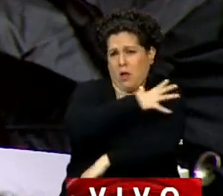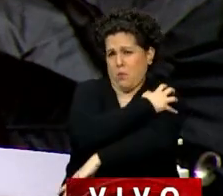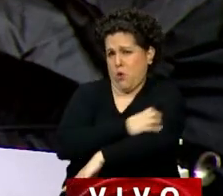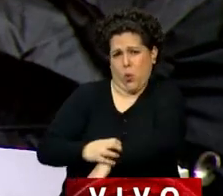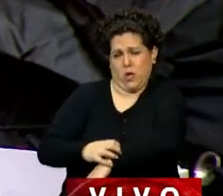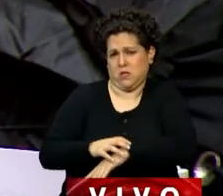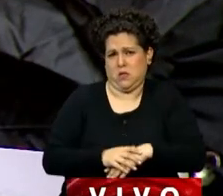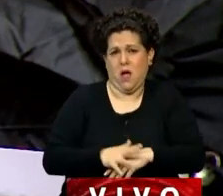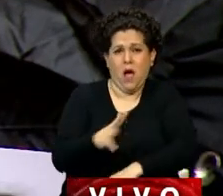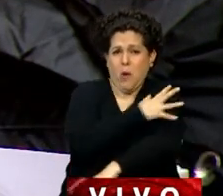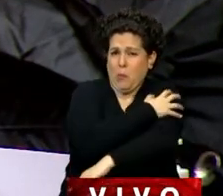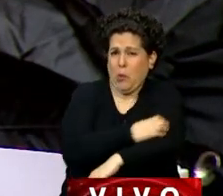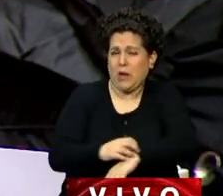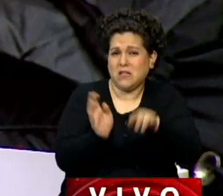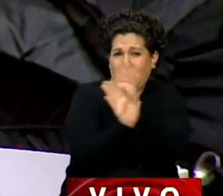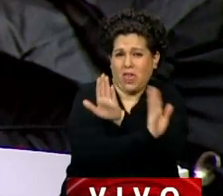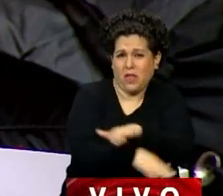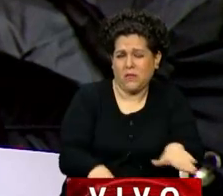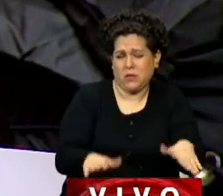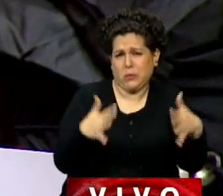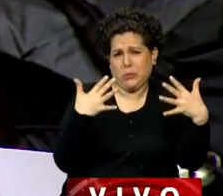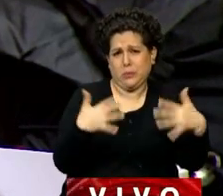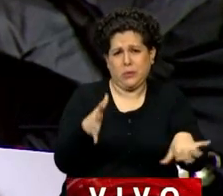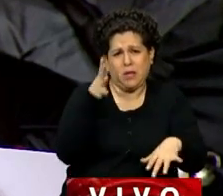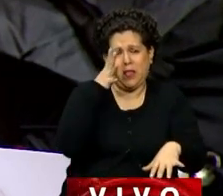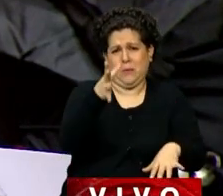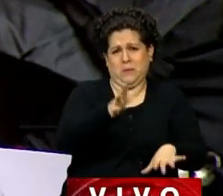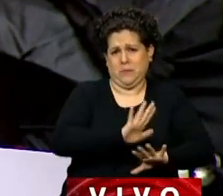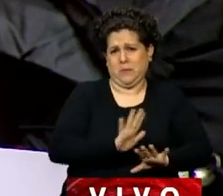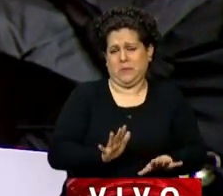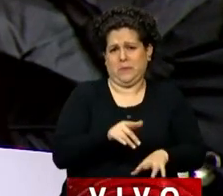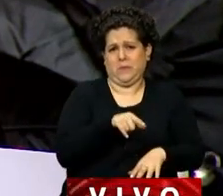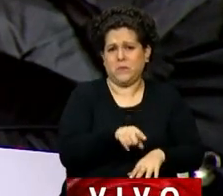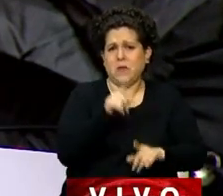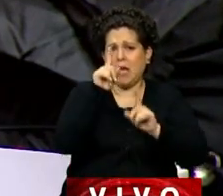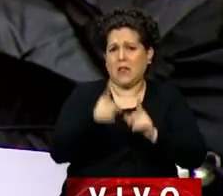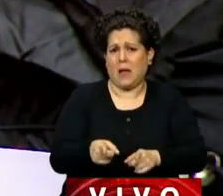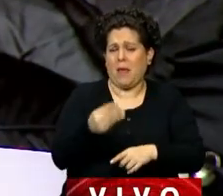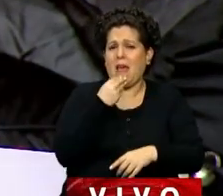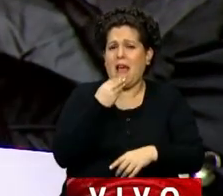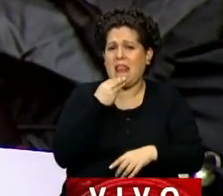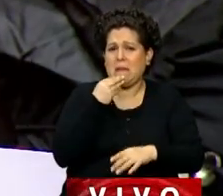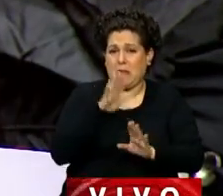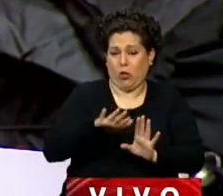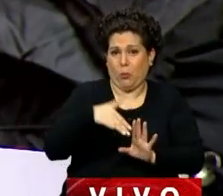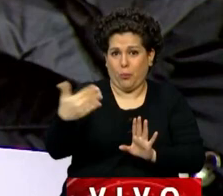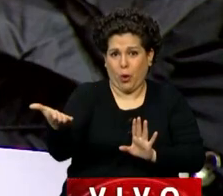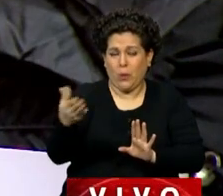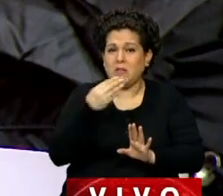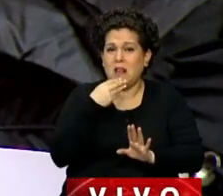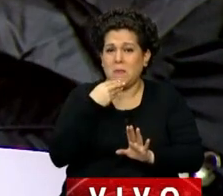con una pobreza infantil que ofende, con una suba de alimentos en el conurbano